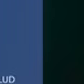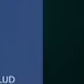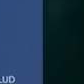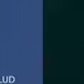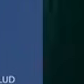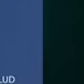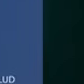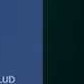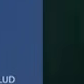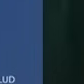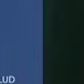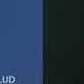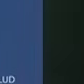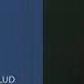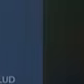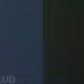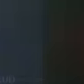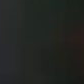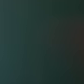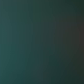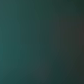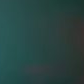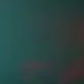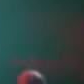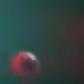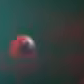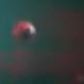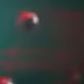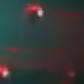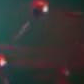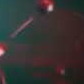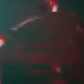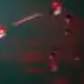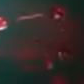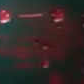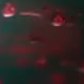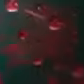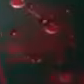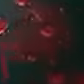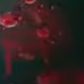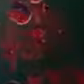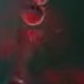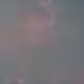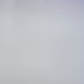un producto de Droguería INTI, porque con salud todo es posible.